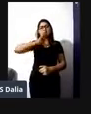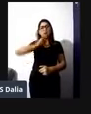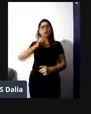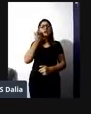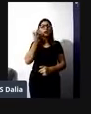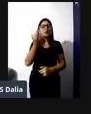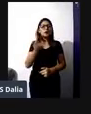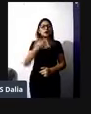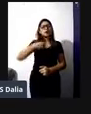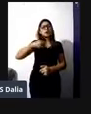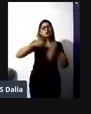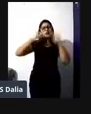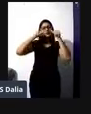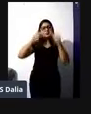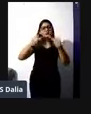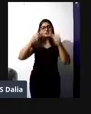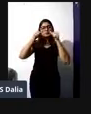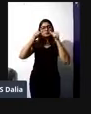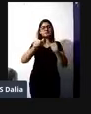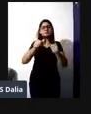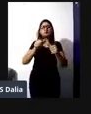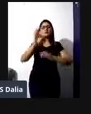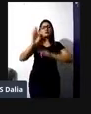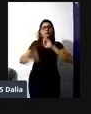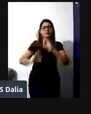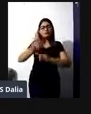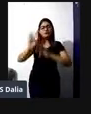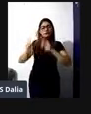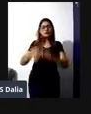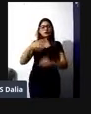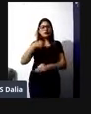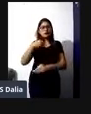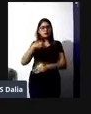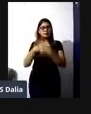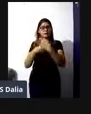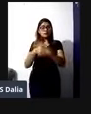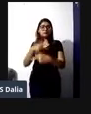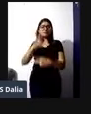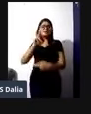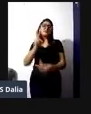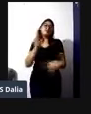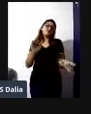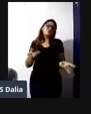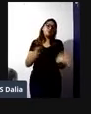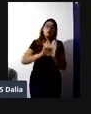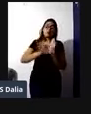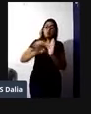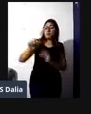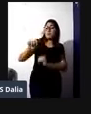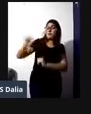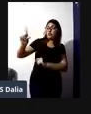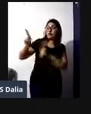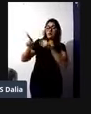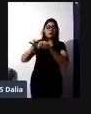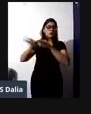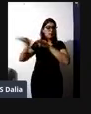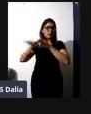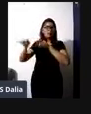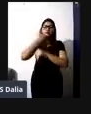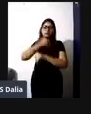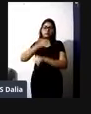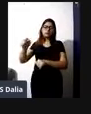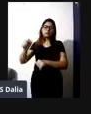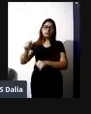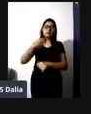la terapia lo mejor que pueden, pues difícilmente se va a comparar a la que hace un profesional? Entonces, con